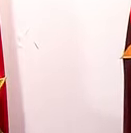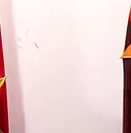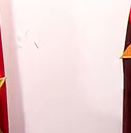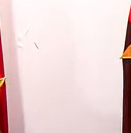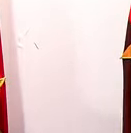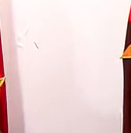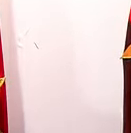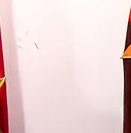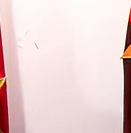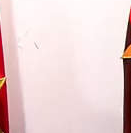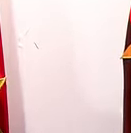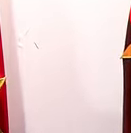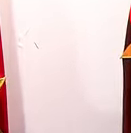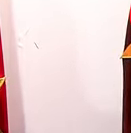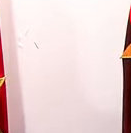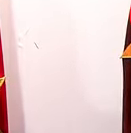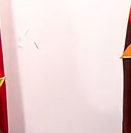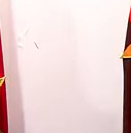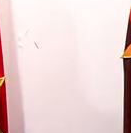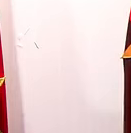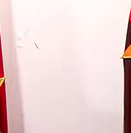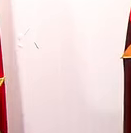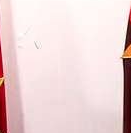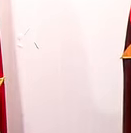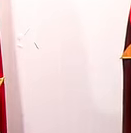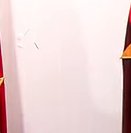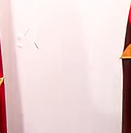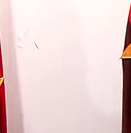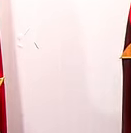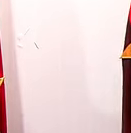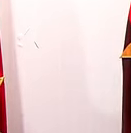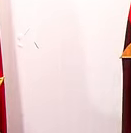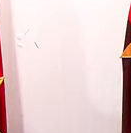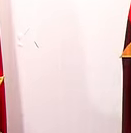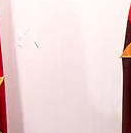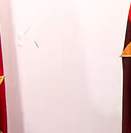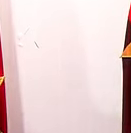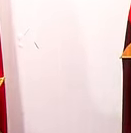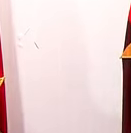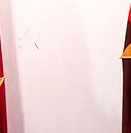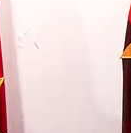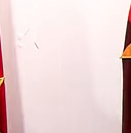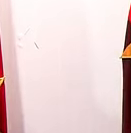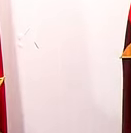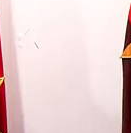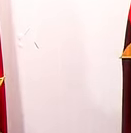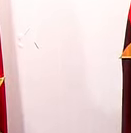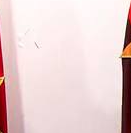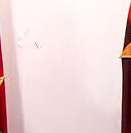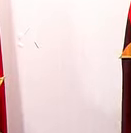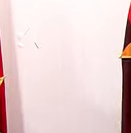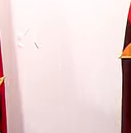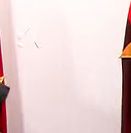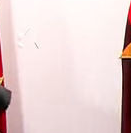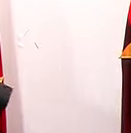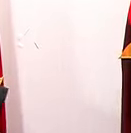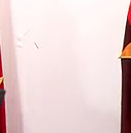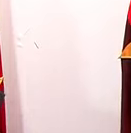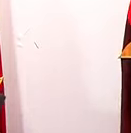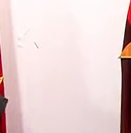Brisas del Pamplonita, del compositor Elías Mauricio Soto y Roberto Policarpo de Jesús Irwin Valle, de ese